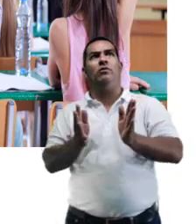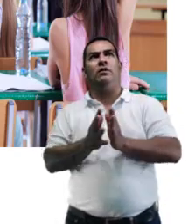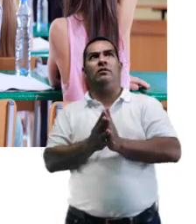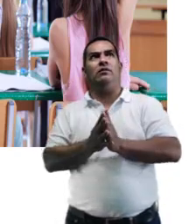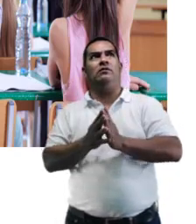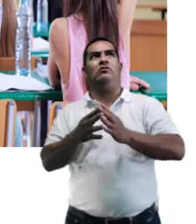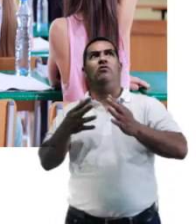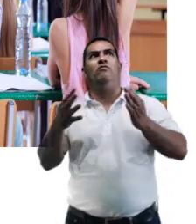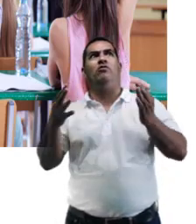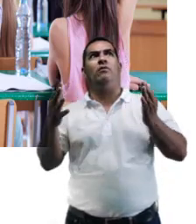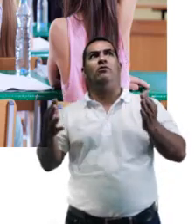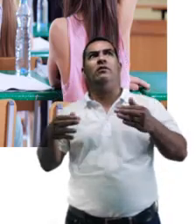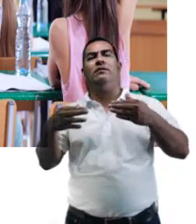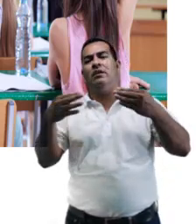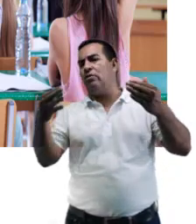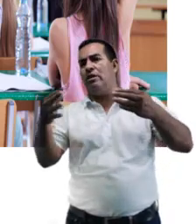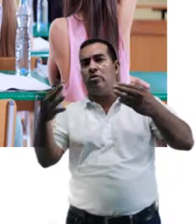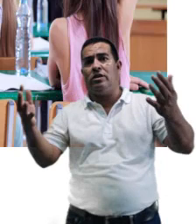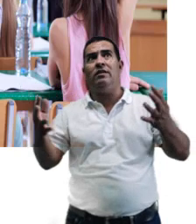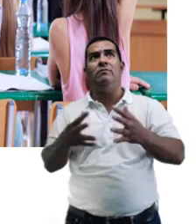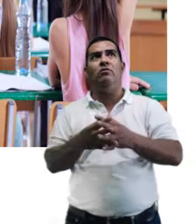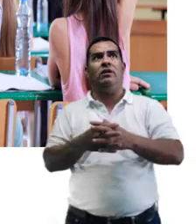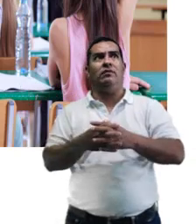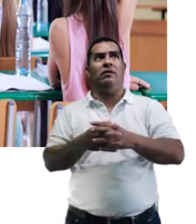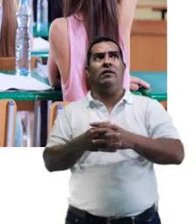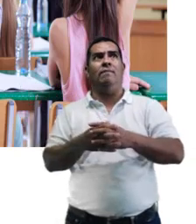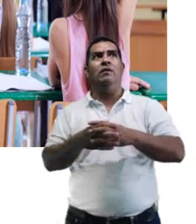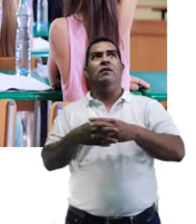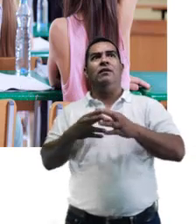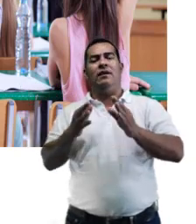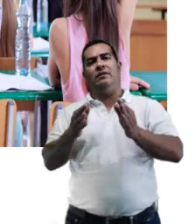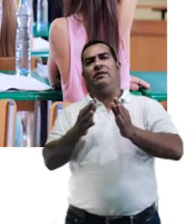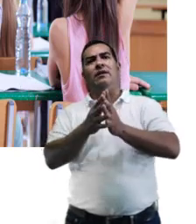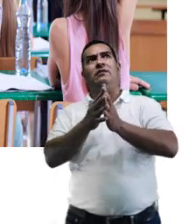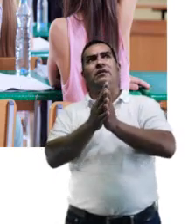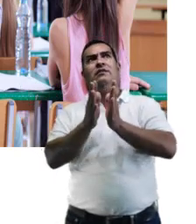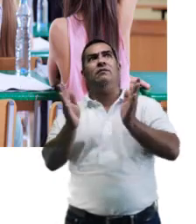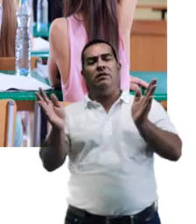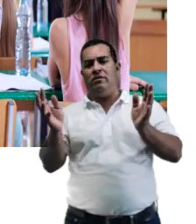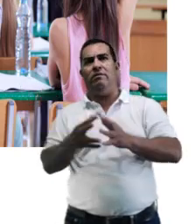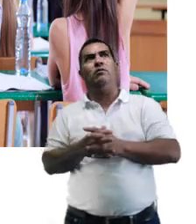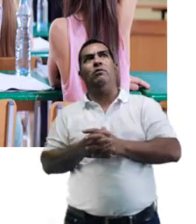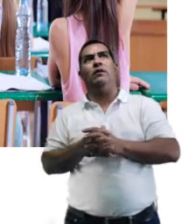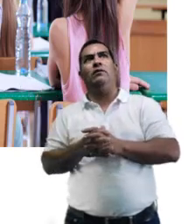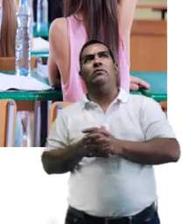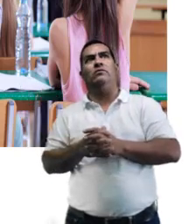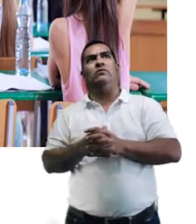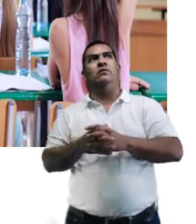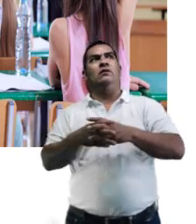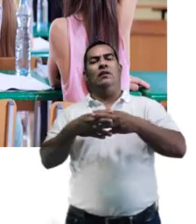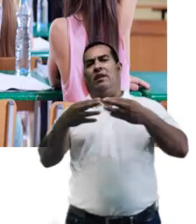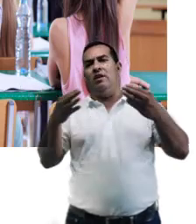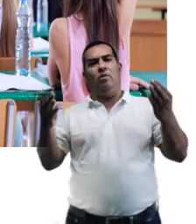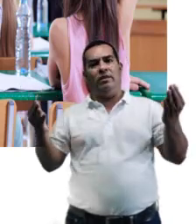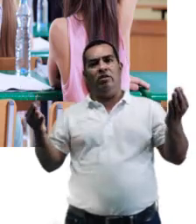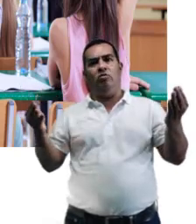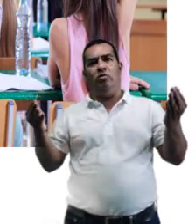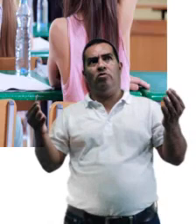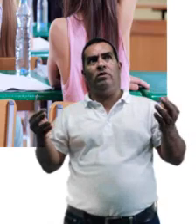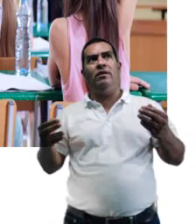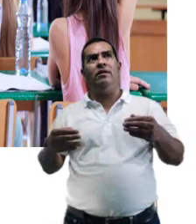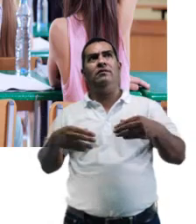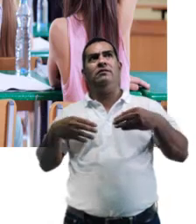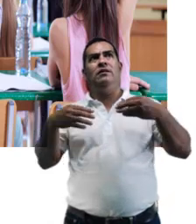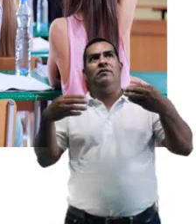muy importantes, conformadores de toda sociedad democrática, que están estrechamente vinculados. La igualdad